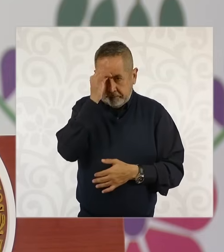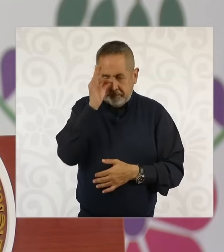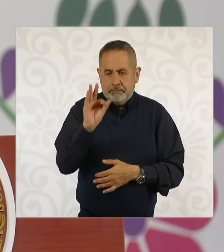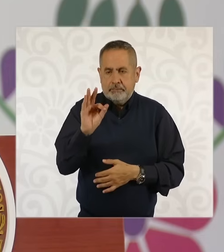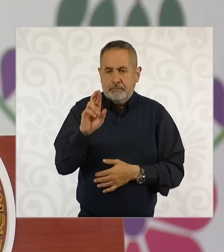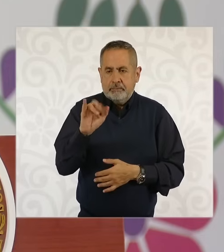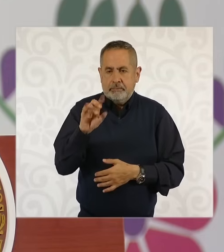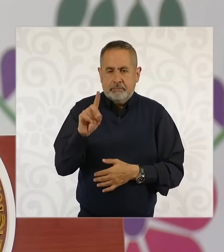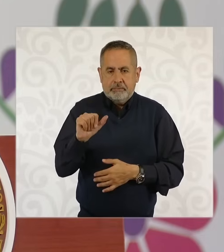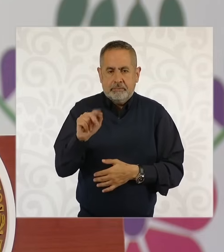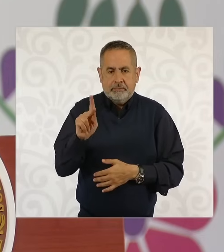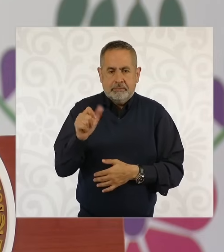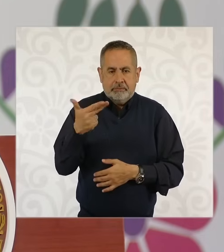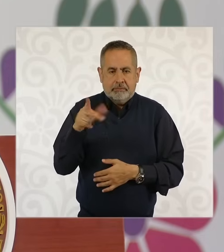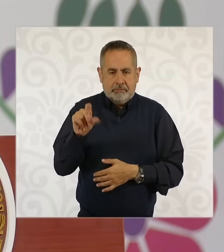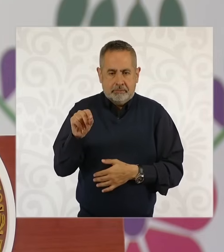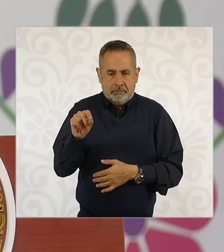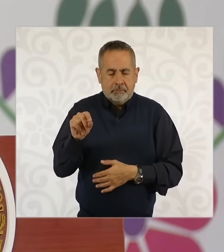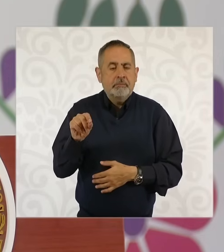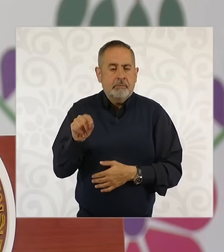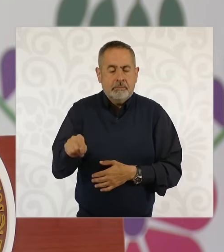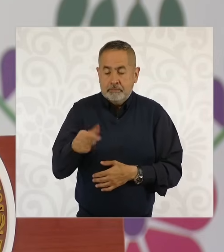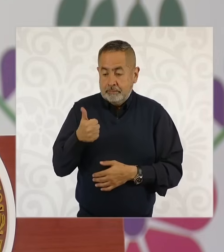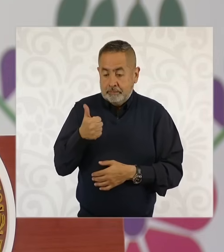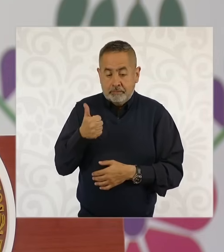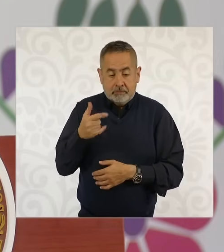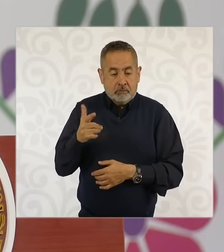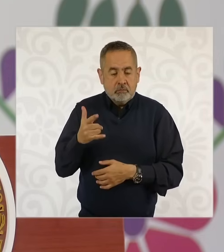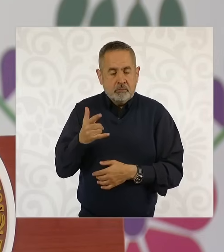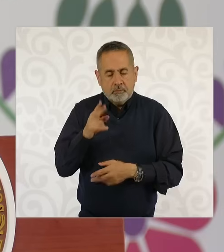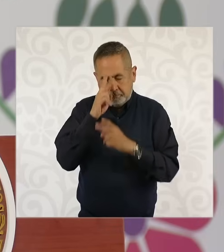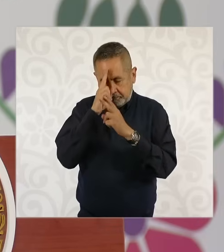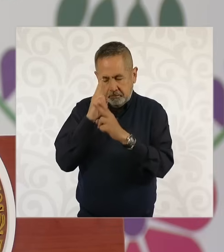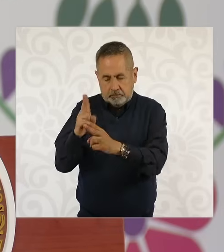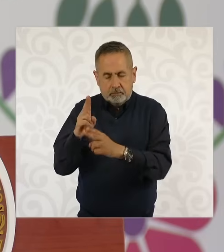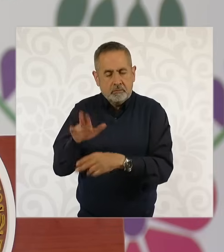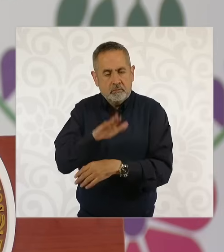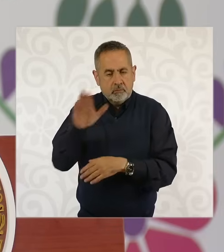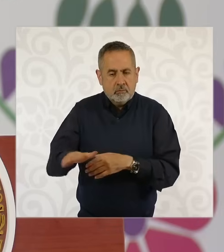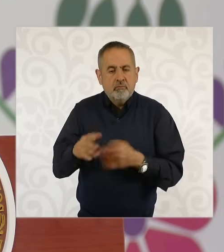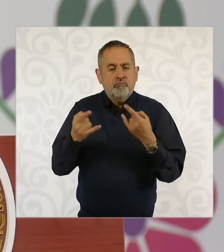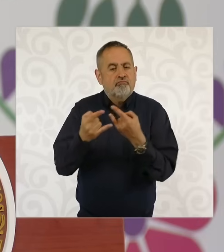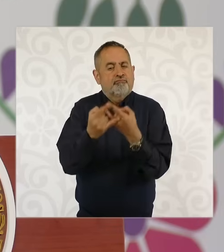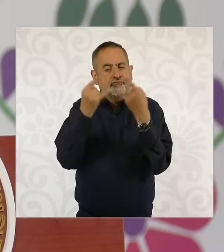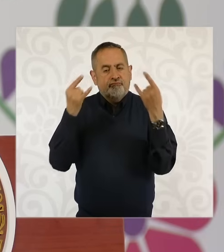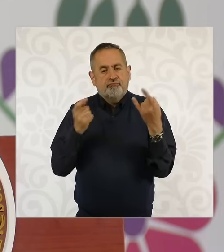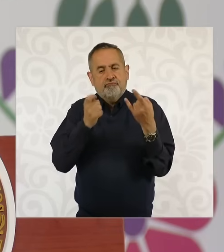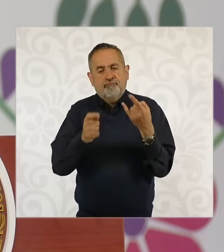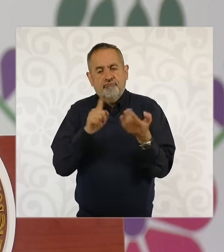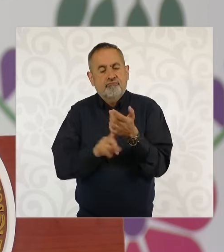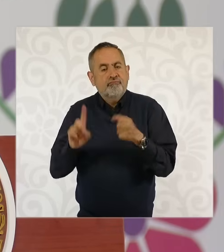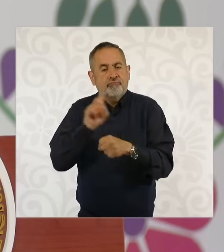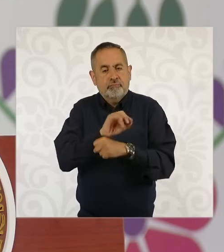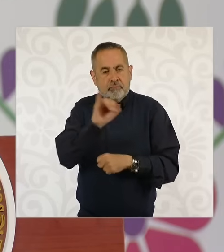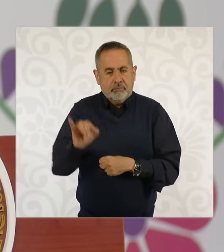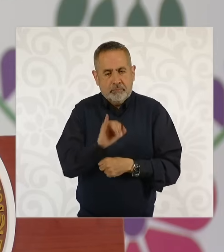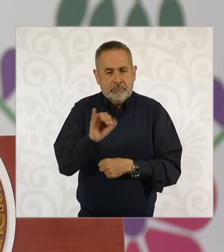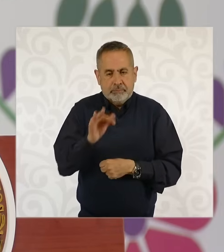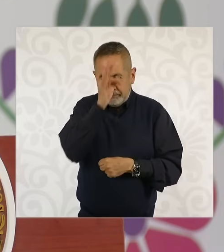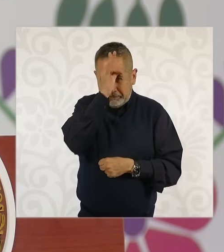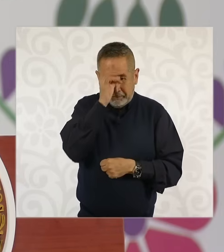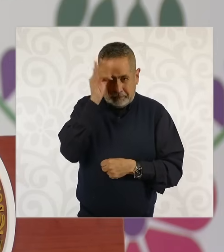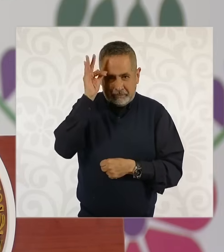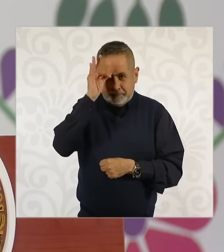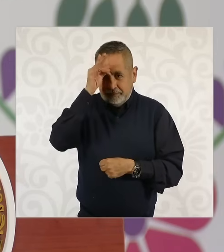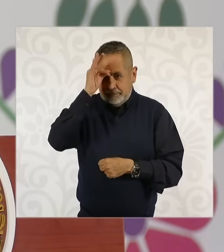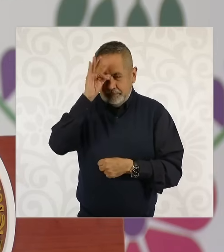13 de julio es su aniversario luctuoso. Es por ello que vamos a dedicar la cápsula de este jueves a Frida Kahlo.